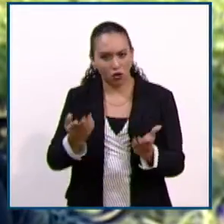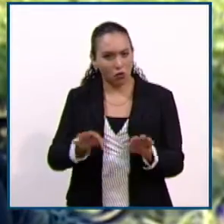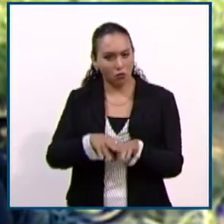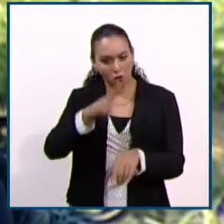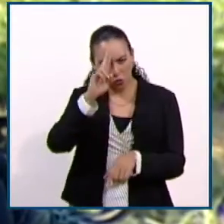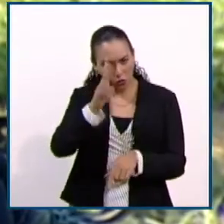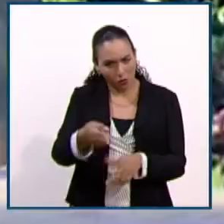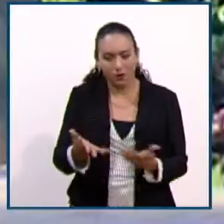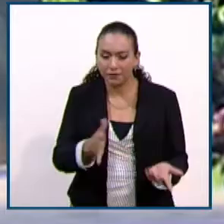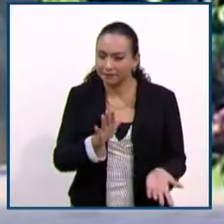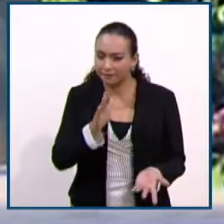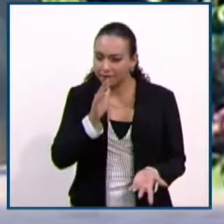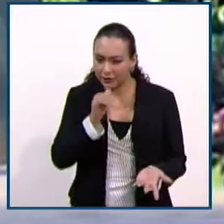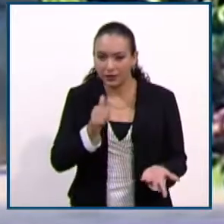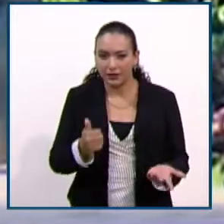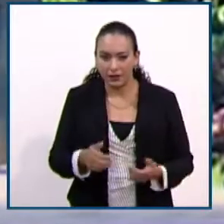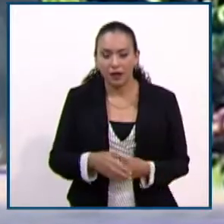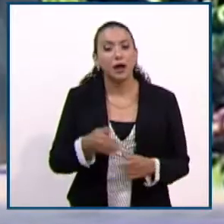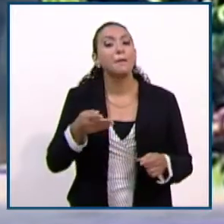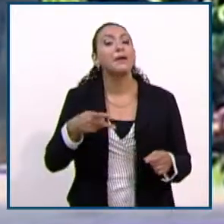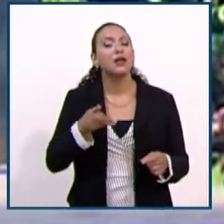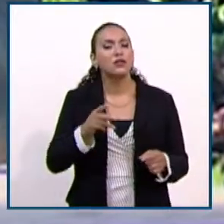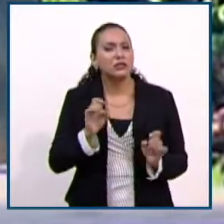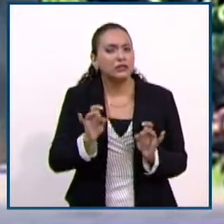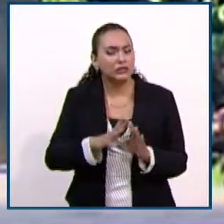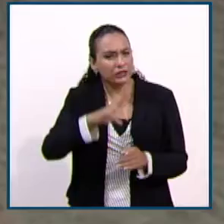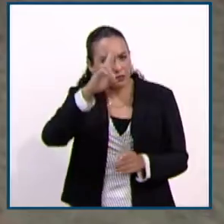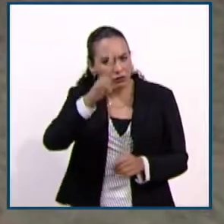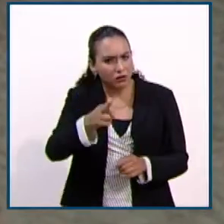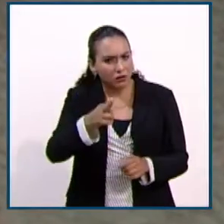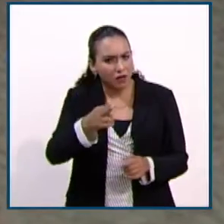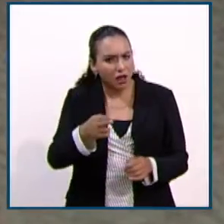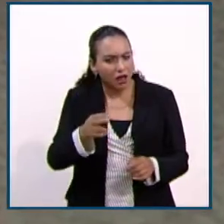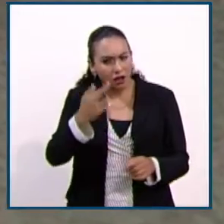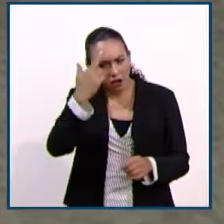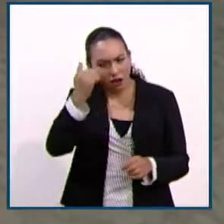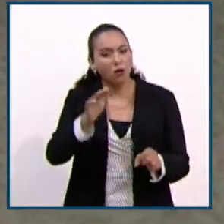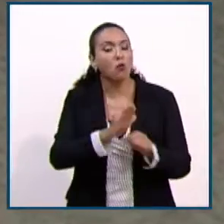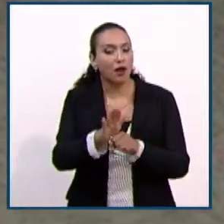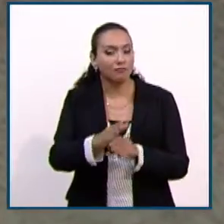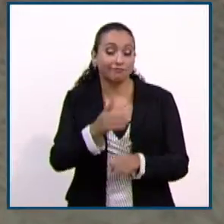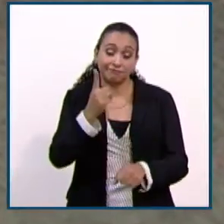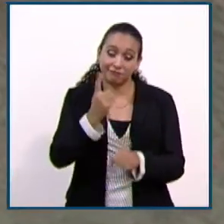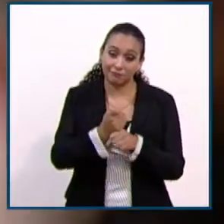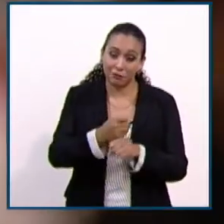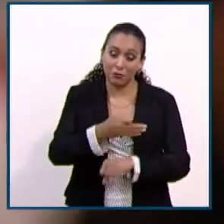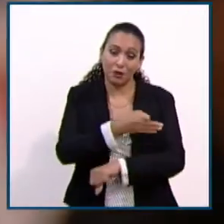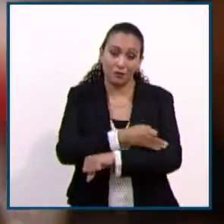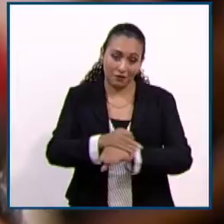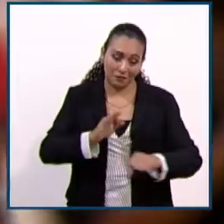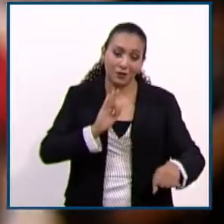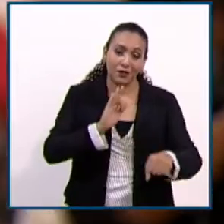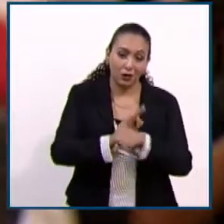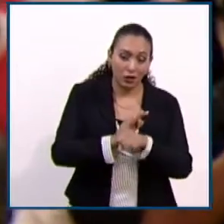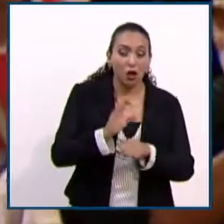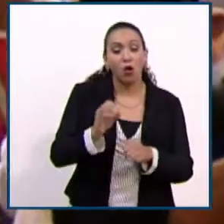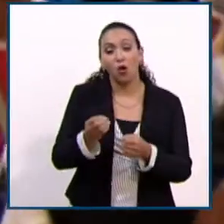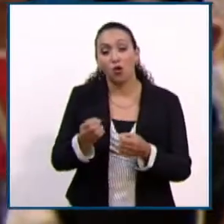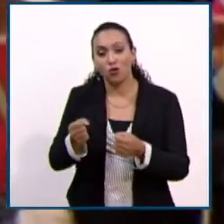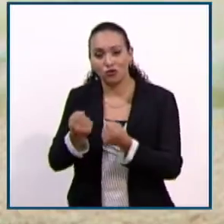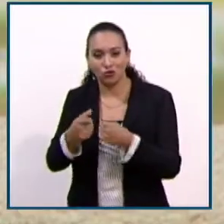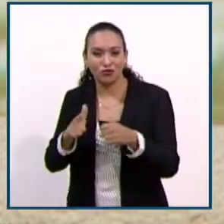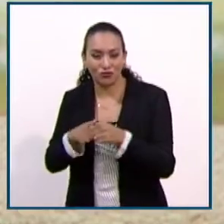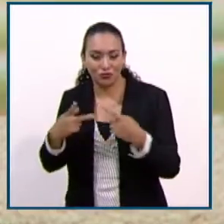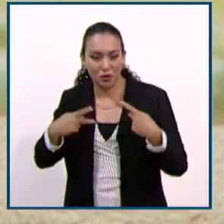o restricción, el propósito debe ser la protección de los derechos de terceros o el orden público. En este sentido, aunque la